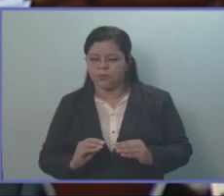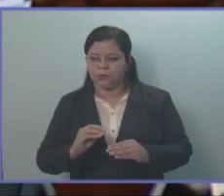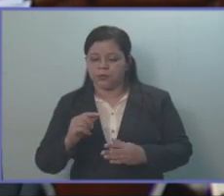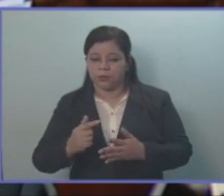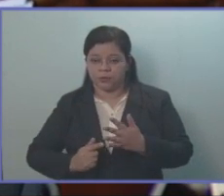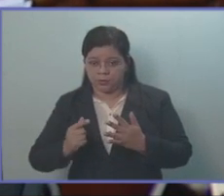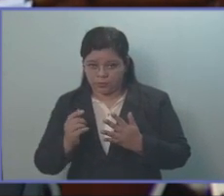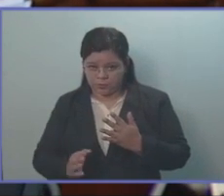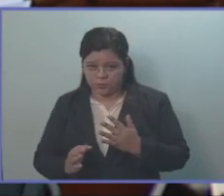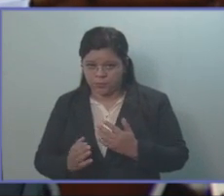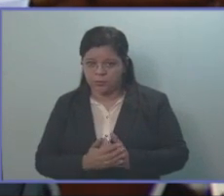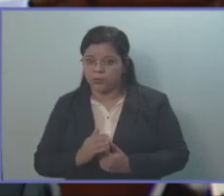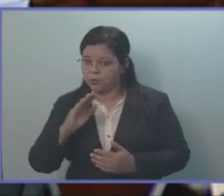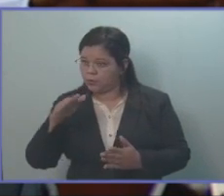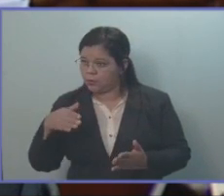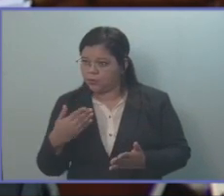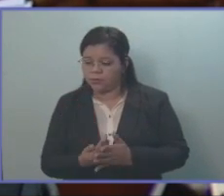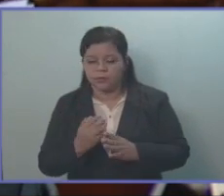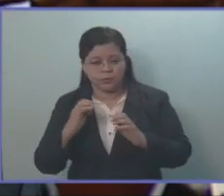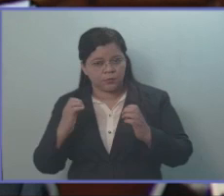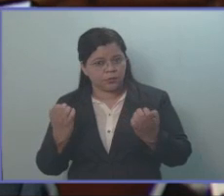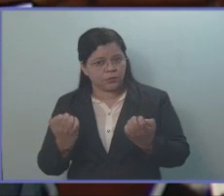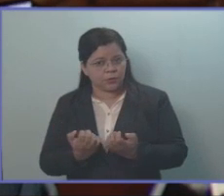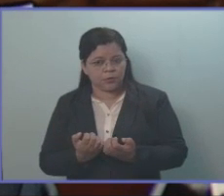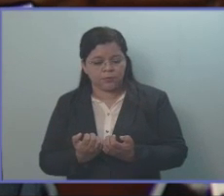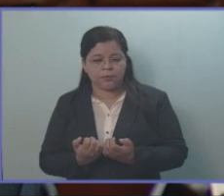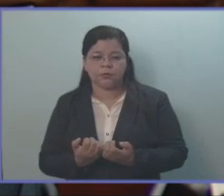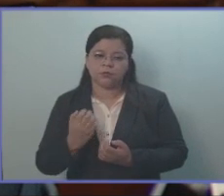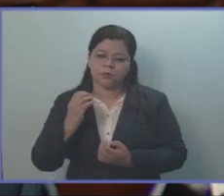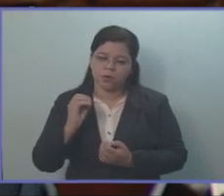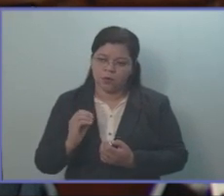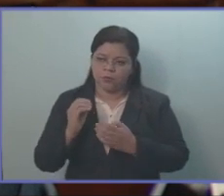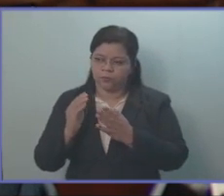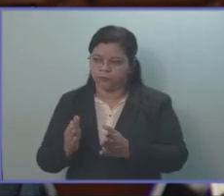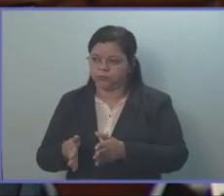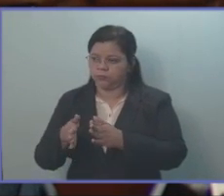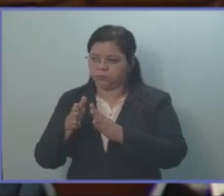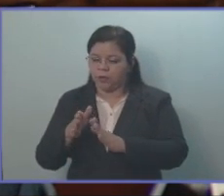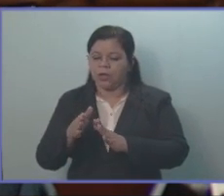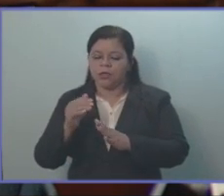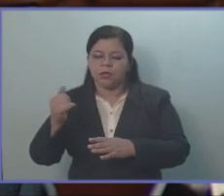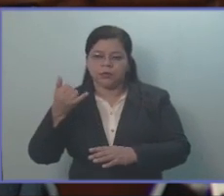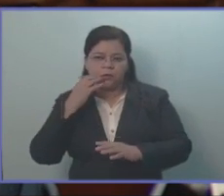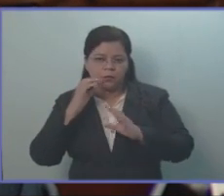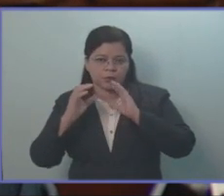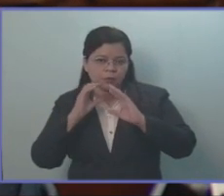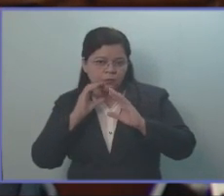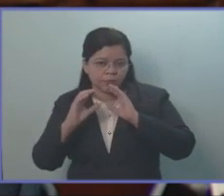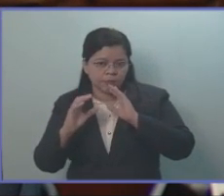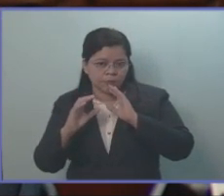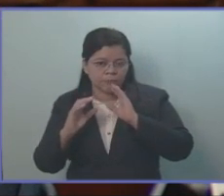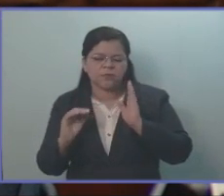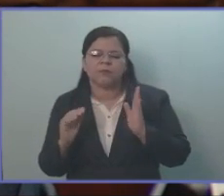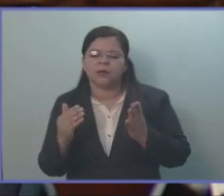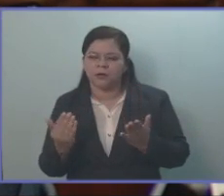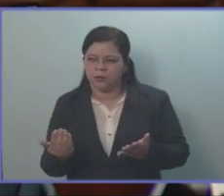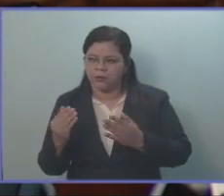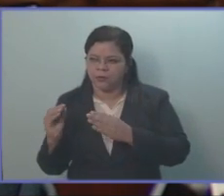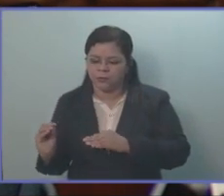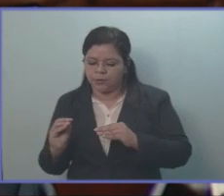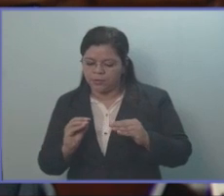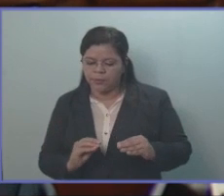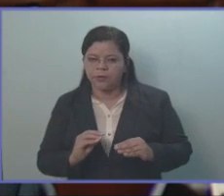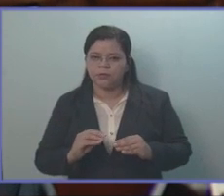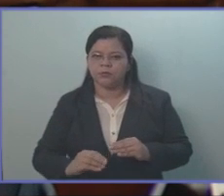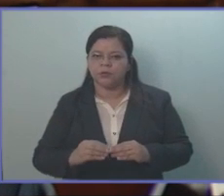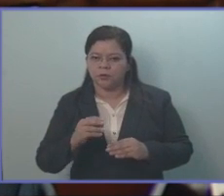presente ley aquellos equipos, dispositivos o infraestructura de telecomunicaciones destinados a la implementación